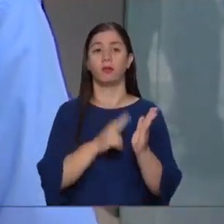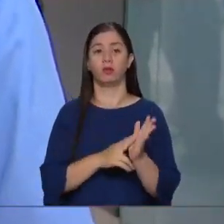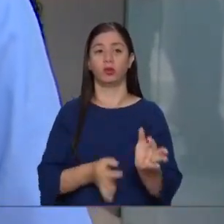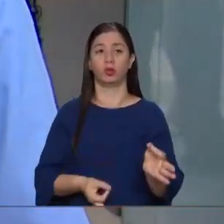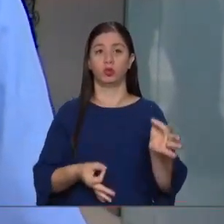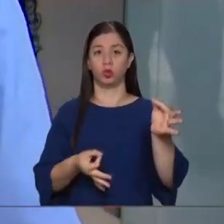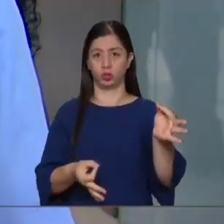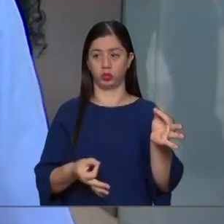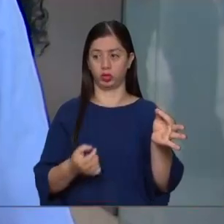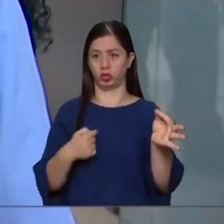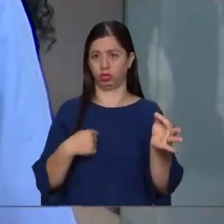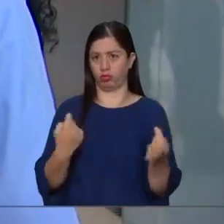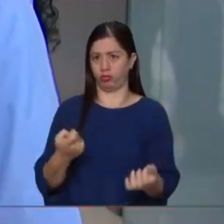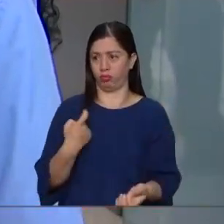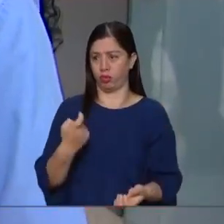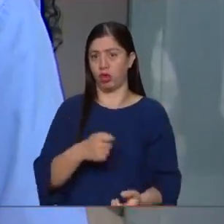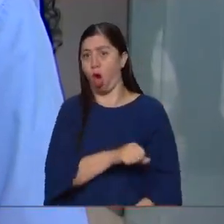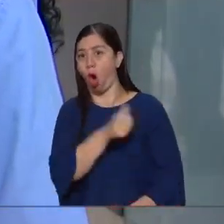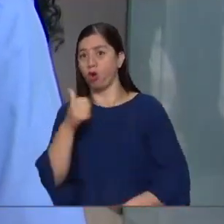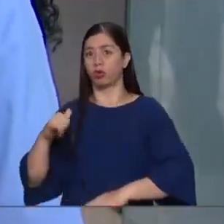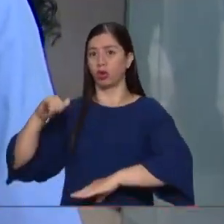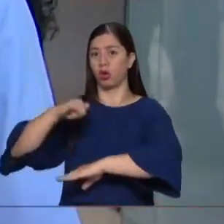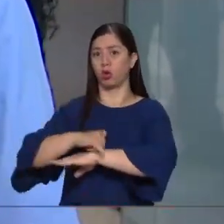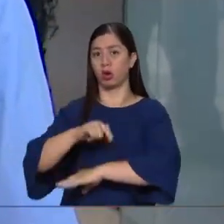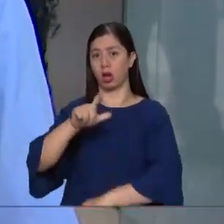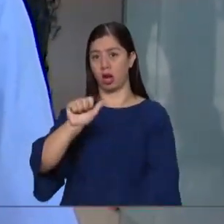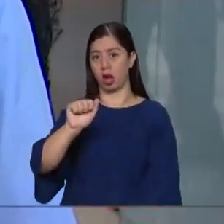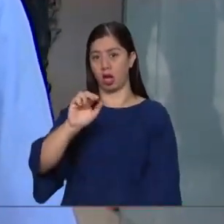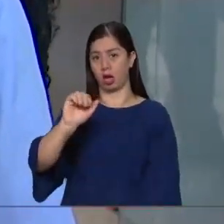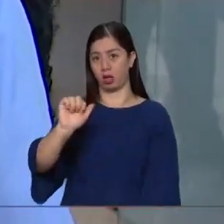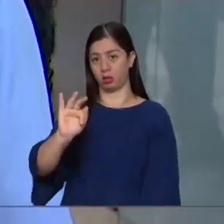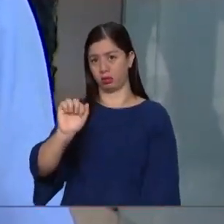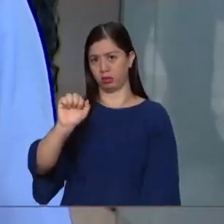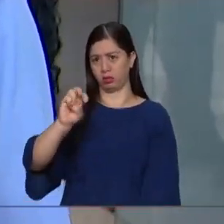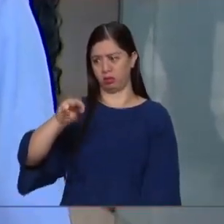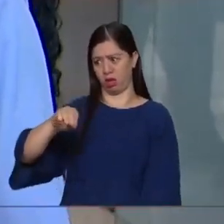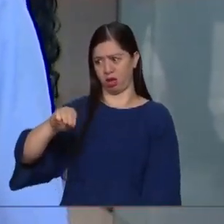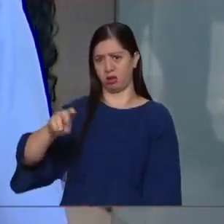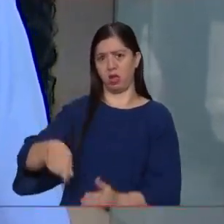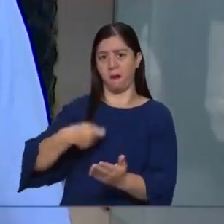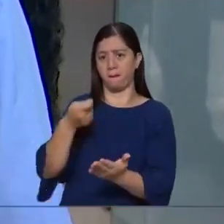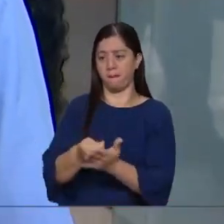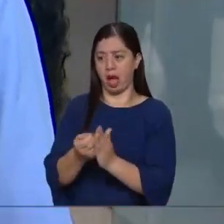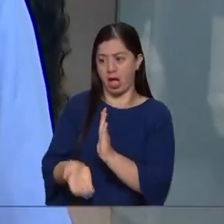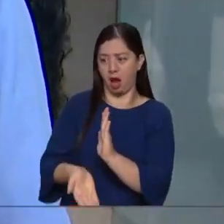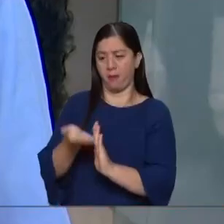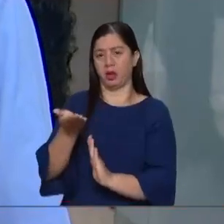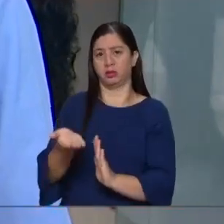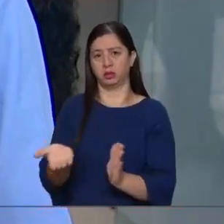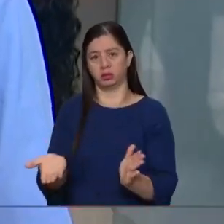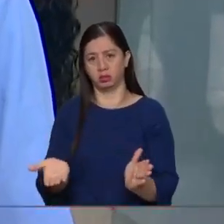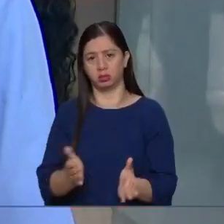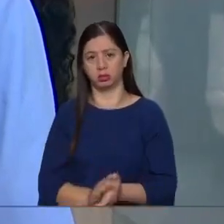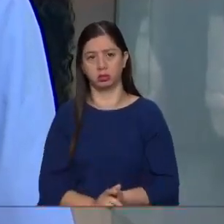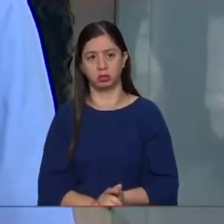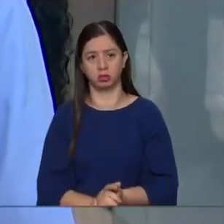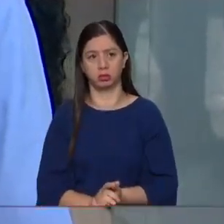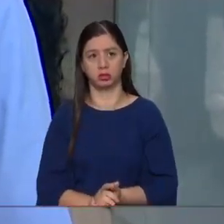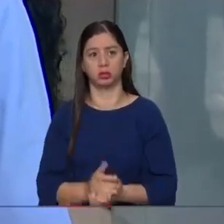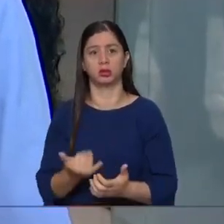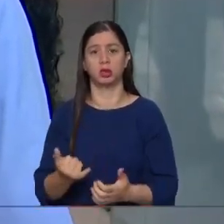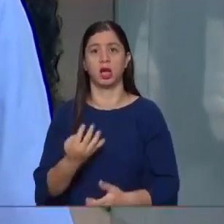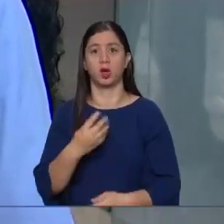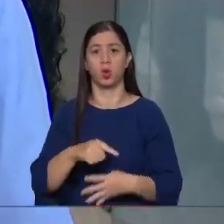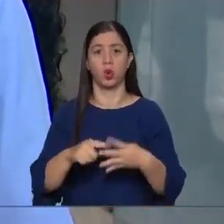busque otros vuelos con LATAM, con tarifa de protección, o sea, hay que pagar más dinero. Pues somos viaje familiar,